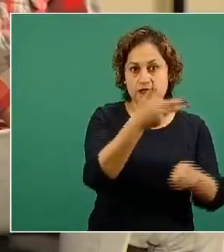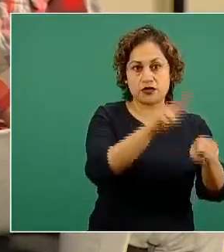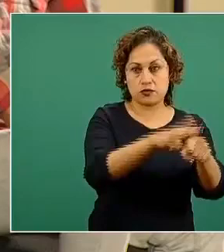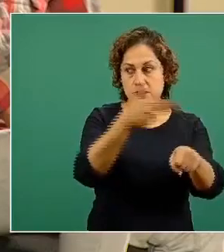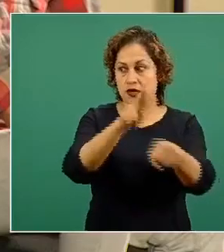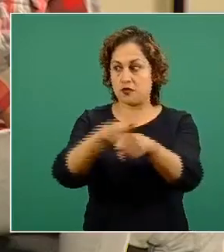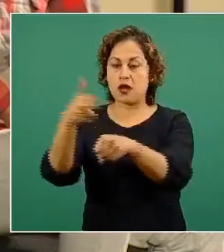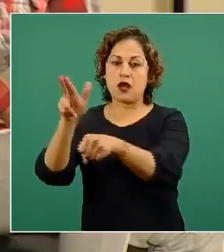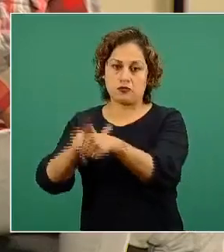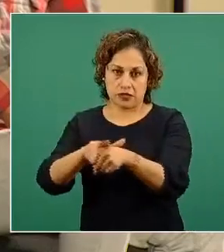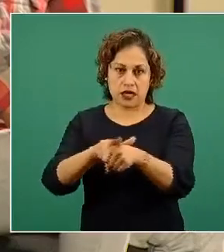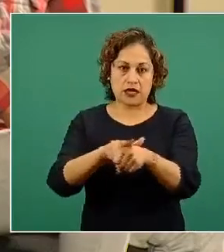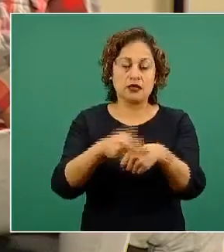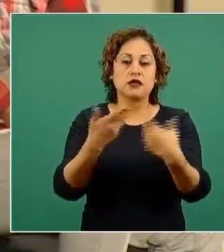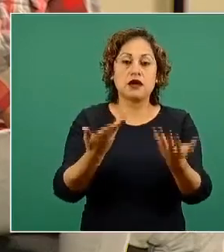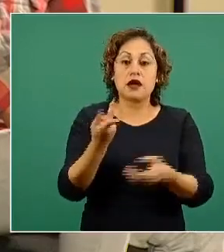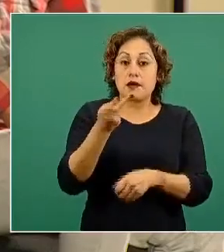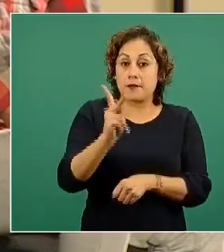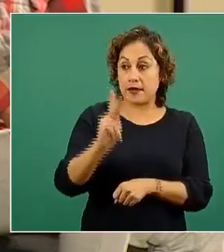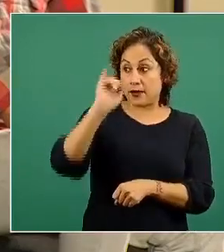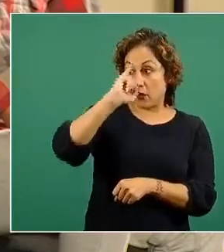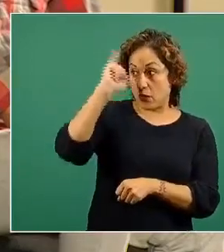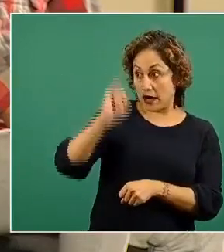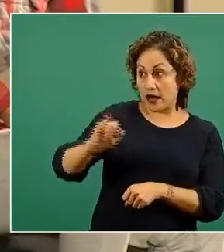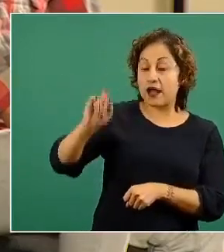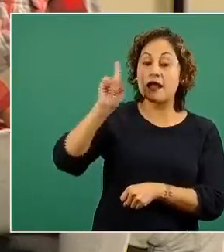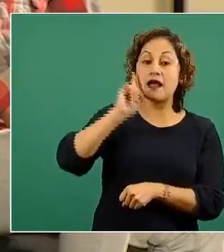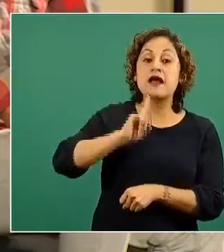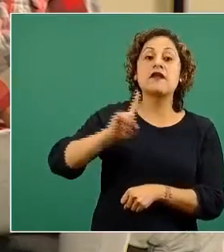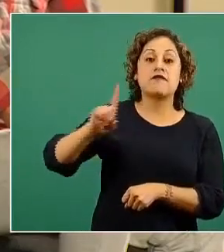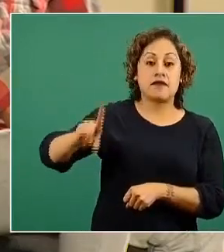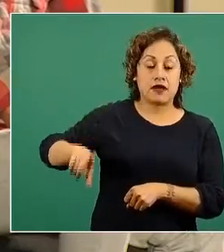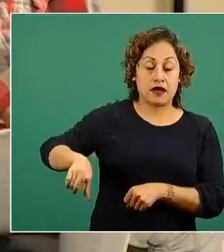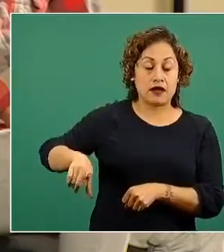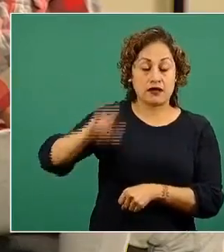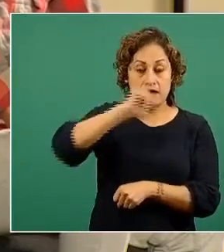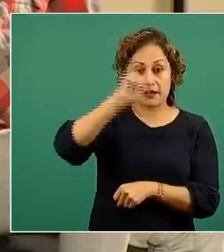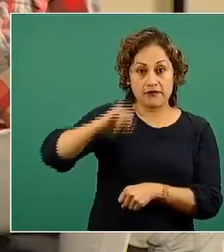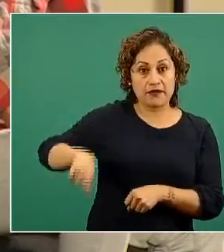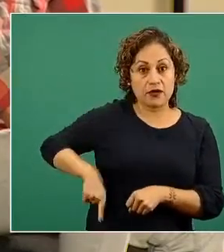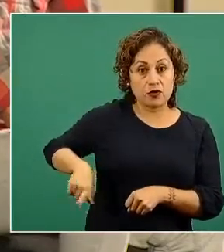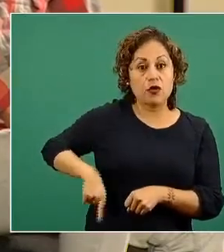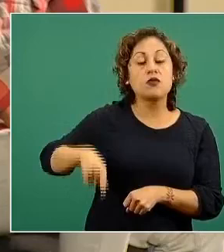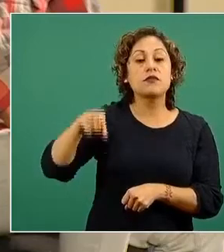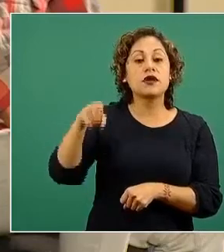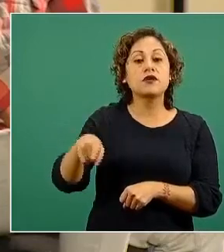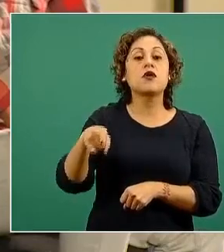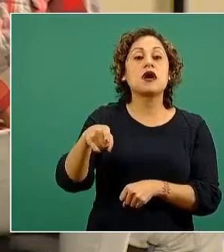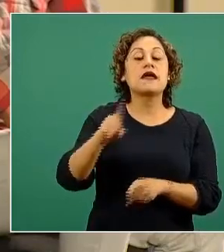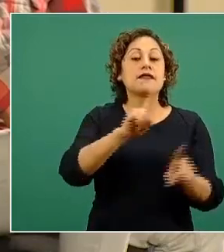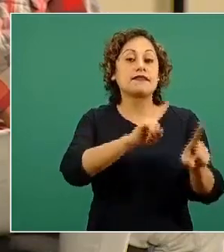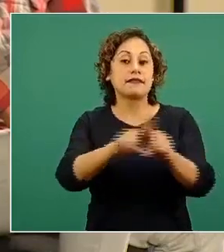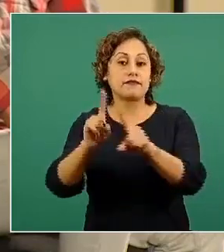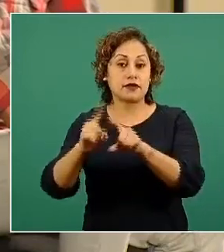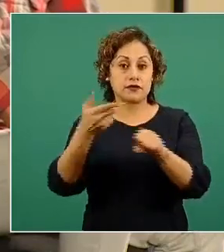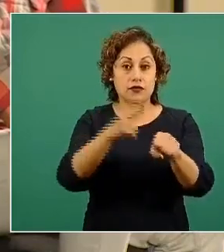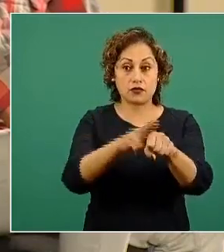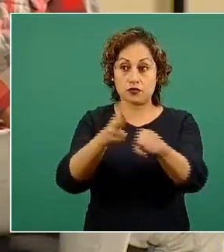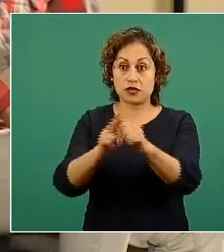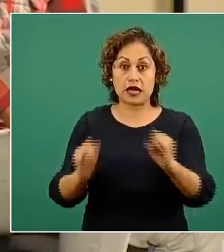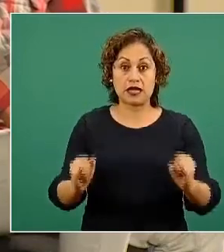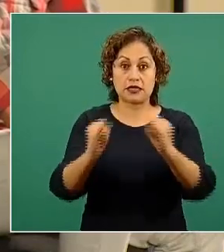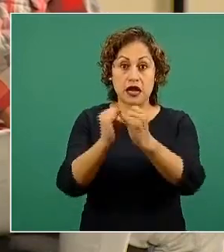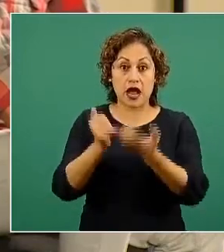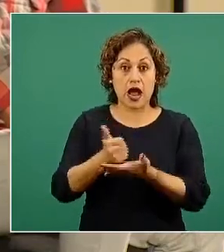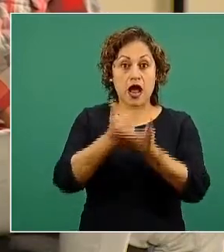hospitalización. Sin embargo, la jefa de gobierno ha informado puntualmente que las diferentes instituciones de salud han estado apoyando para aumentar las